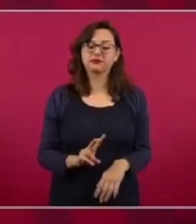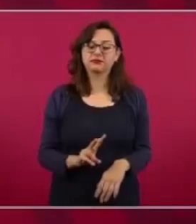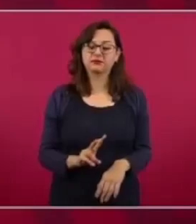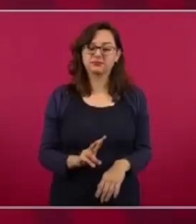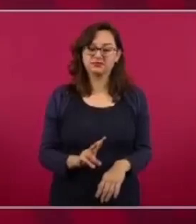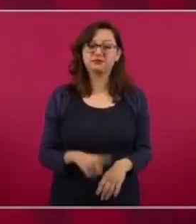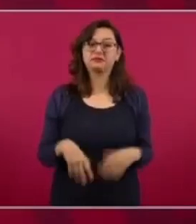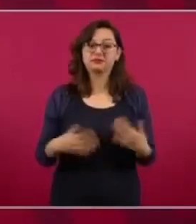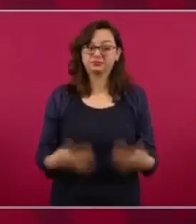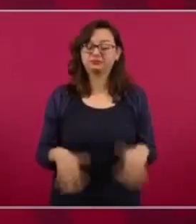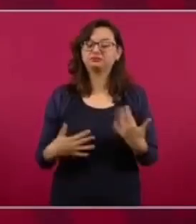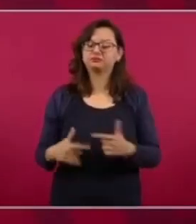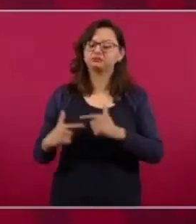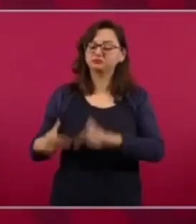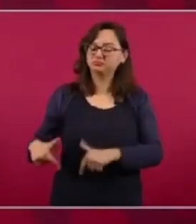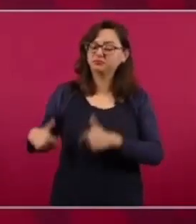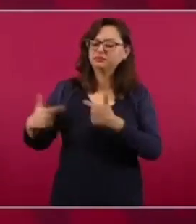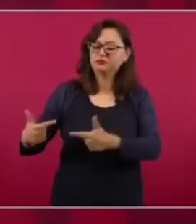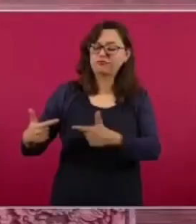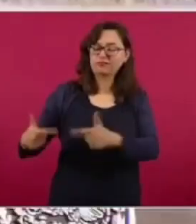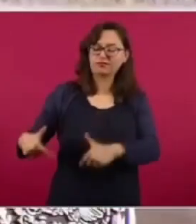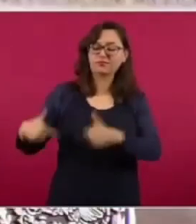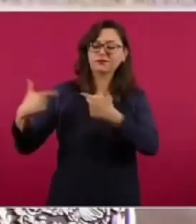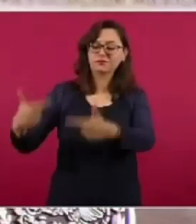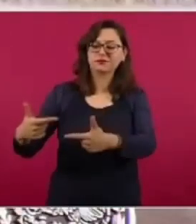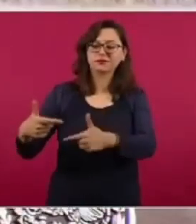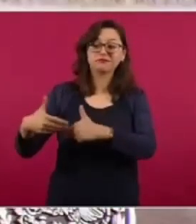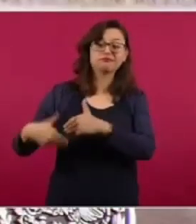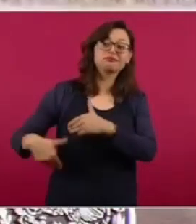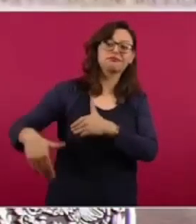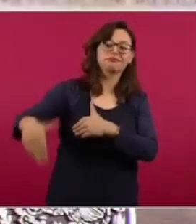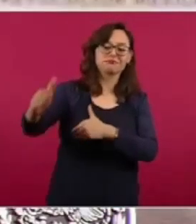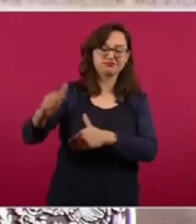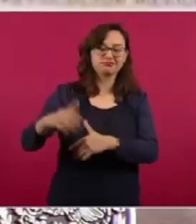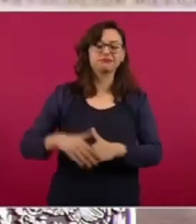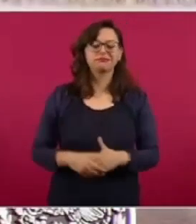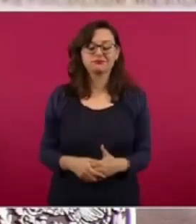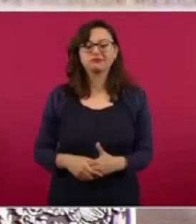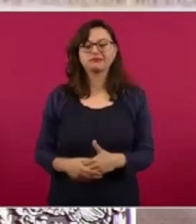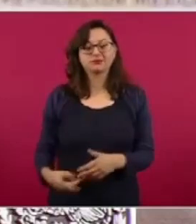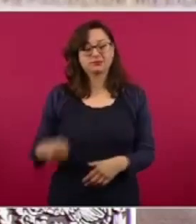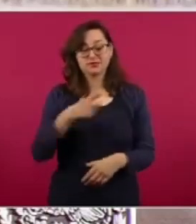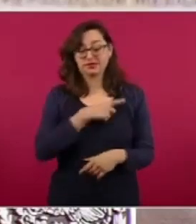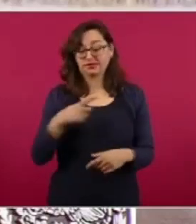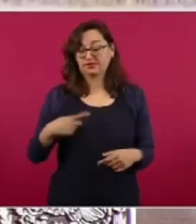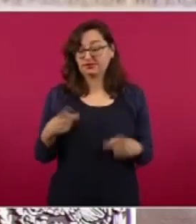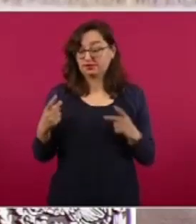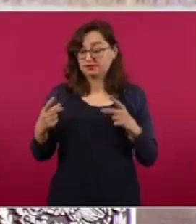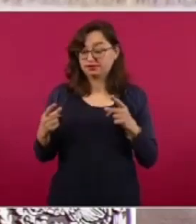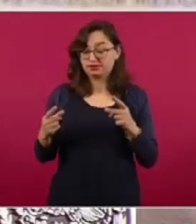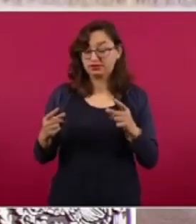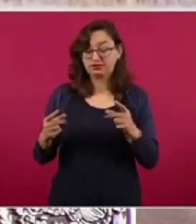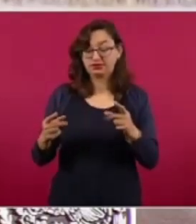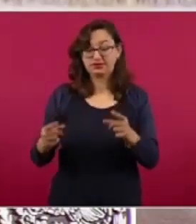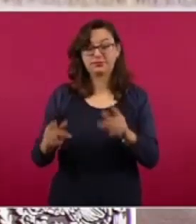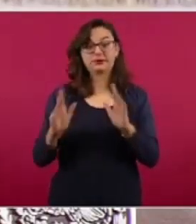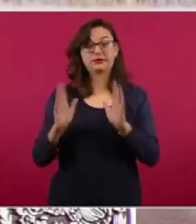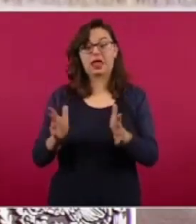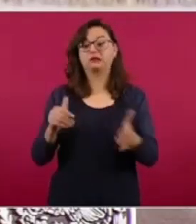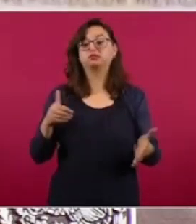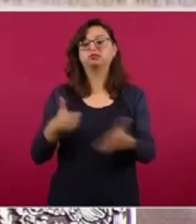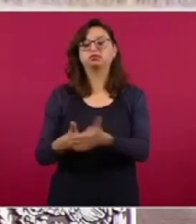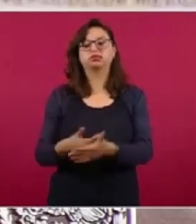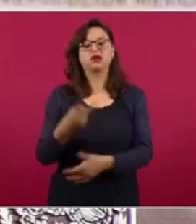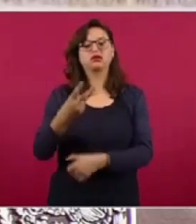un buen legado para las nuevas generaciones. Y tenemos que apurarnos porque ya nos quedan 2 años.